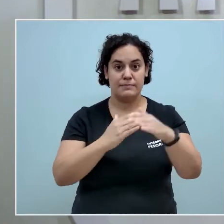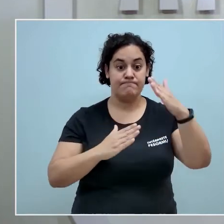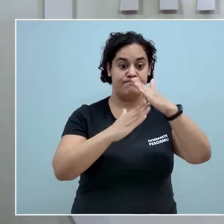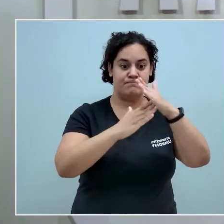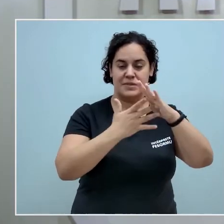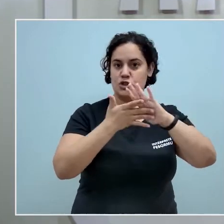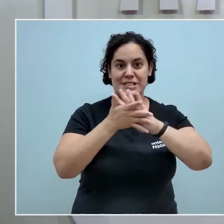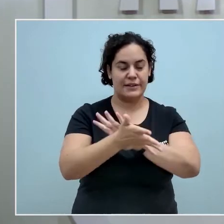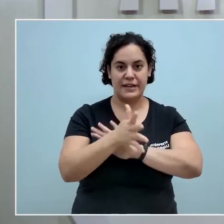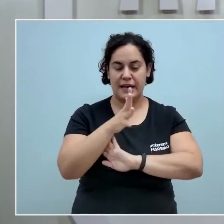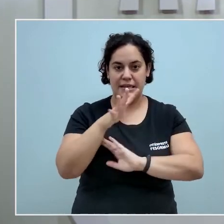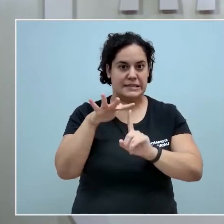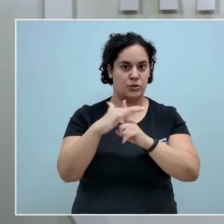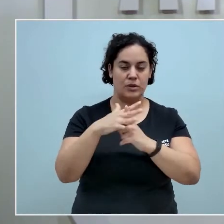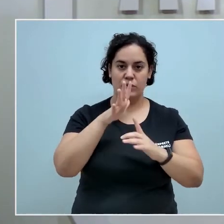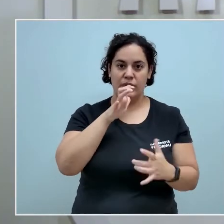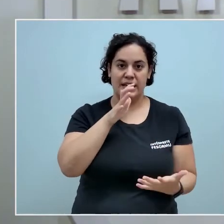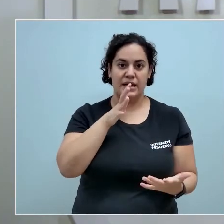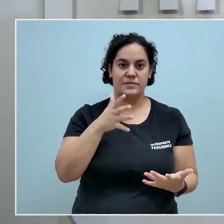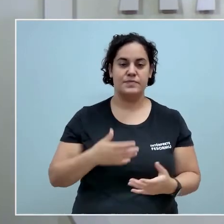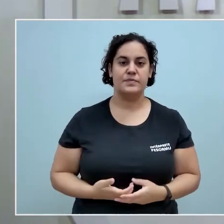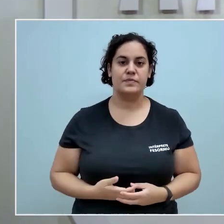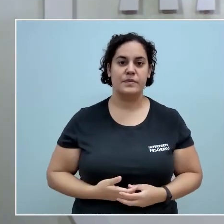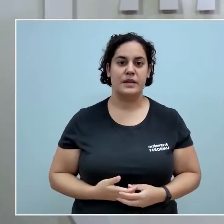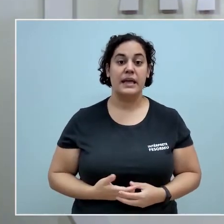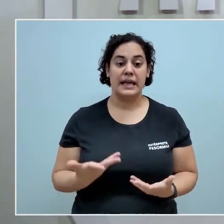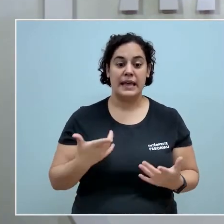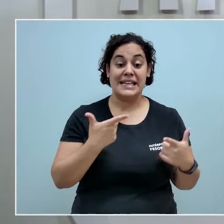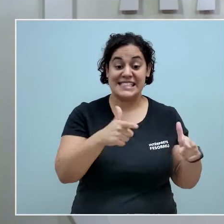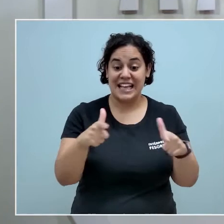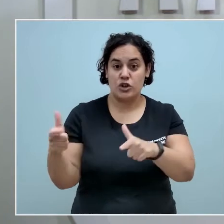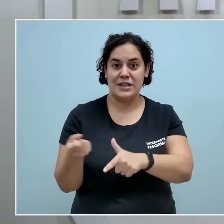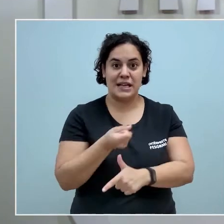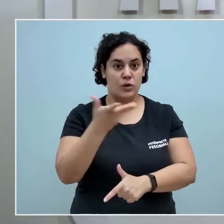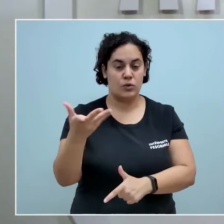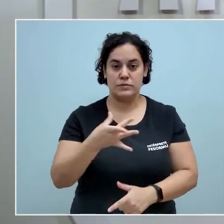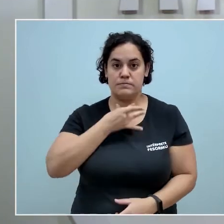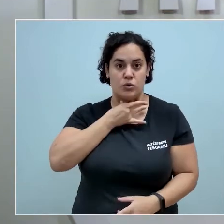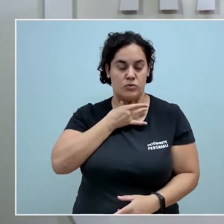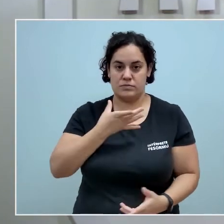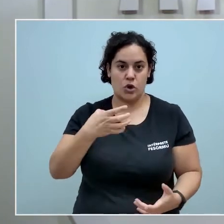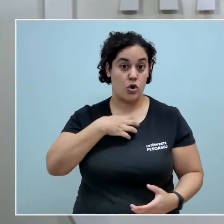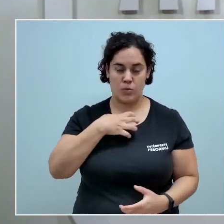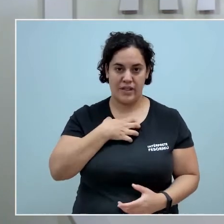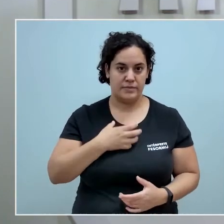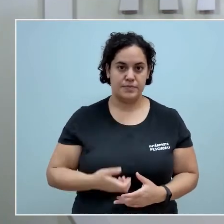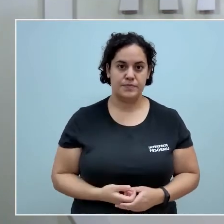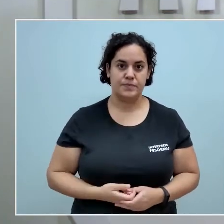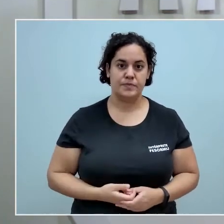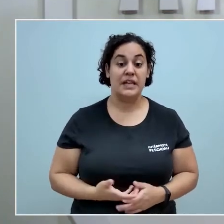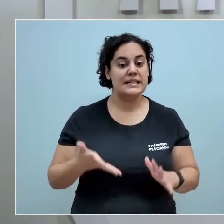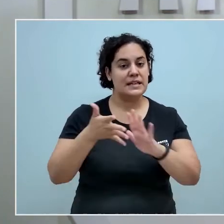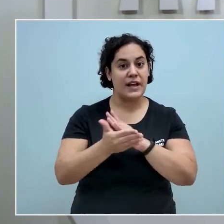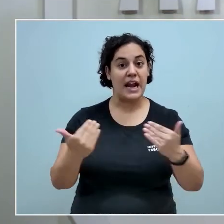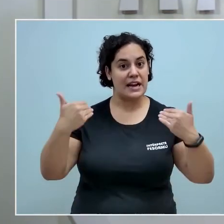sería fatal y supondría la puntilla para muchos sectores. No nos lo podemos permitir. Es responsabilidad